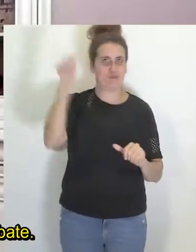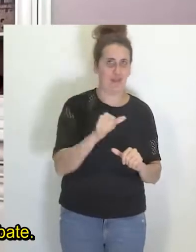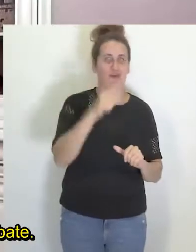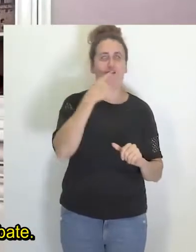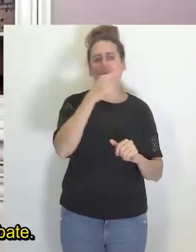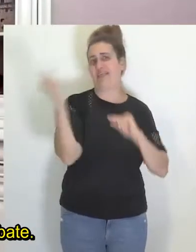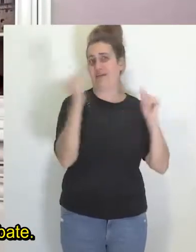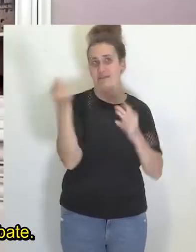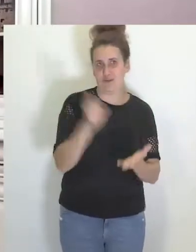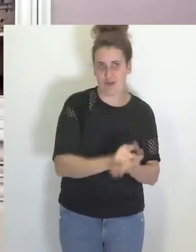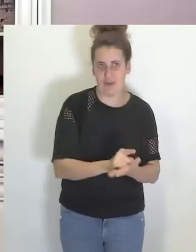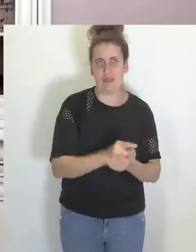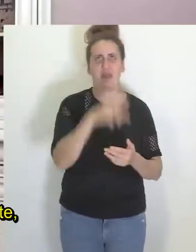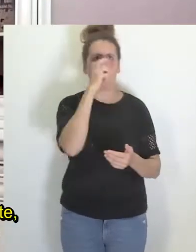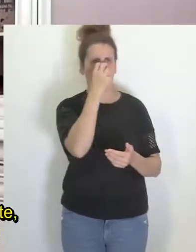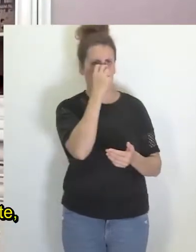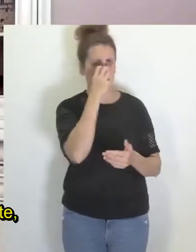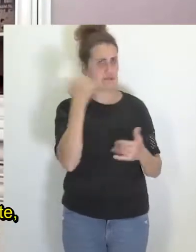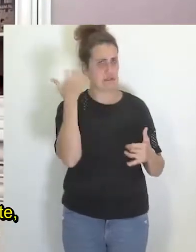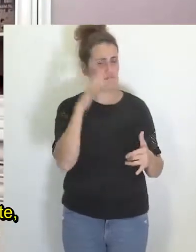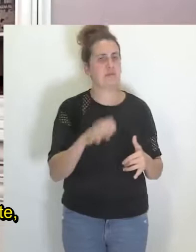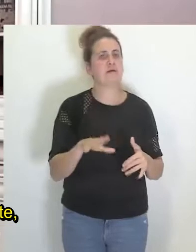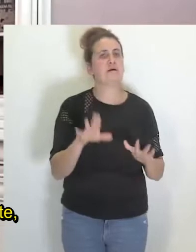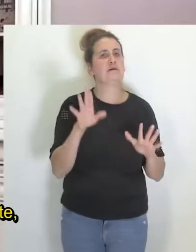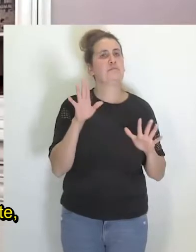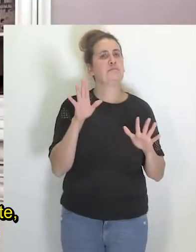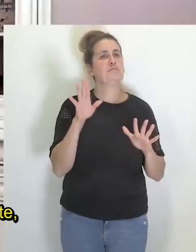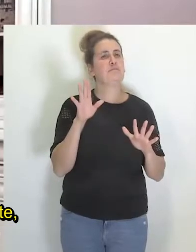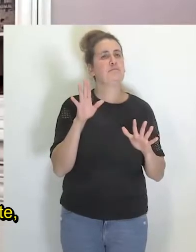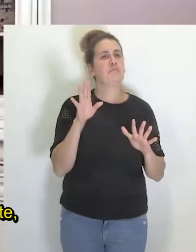a dar ese debate. Y curiosamente ha sido